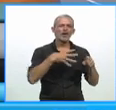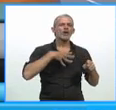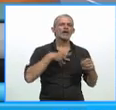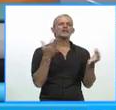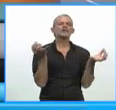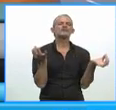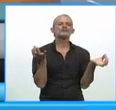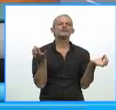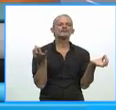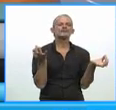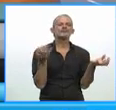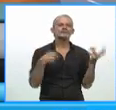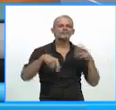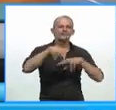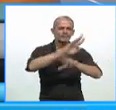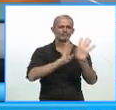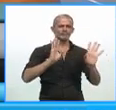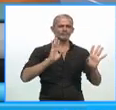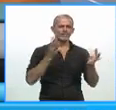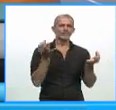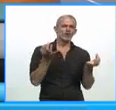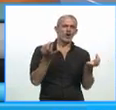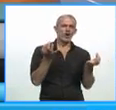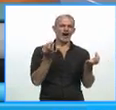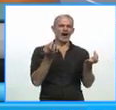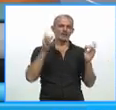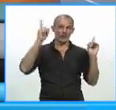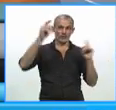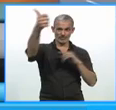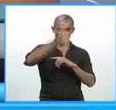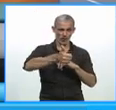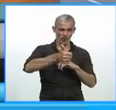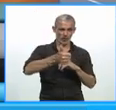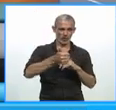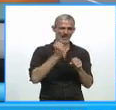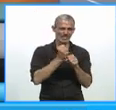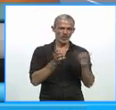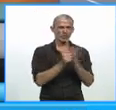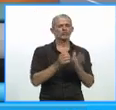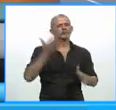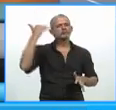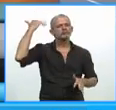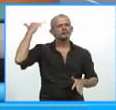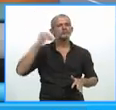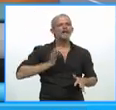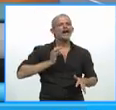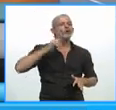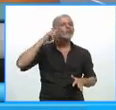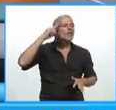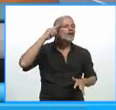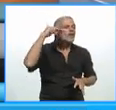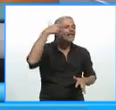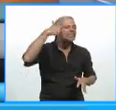yoga. Sí, en las giras que viene Daniel Espina, que es nuestro profesor de yoga, que trabajamos con él desde el año 93